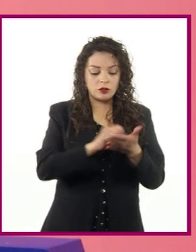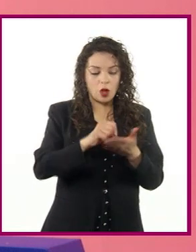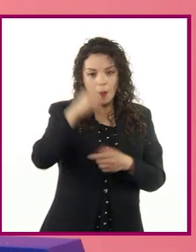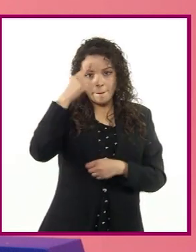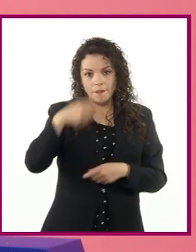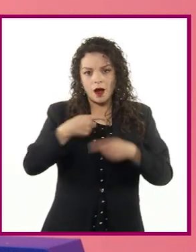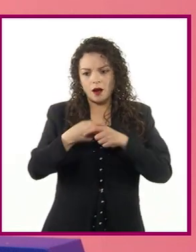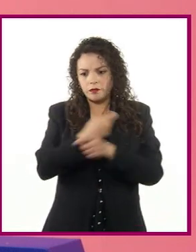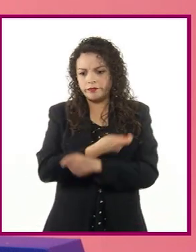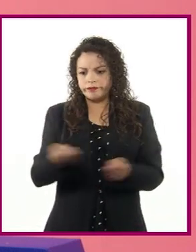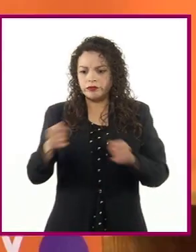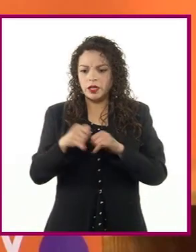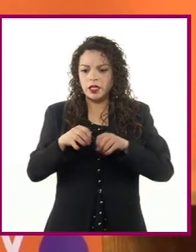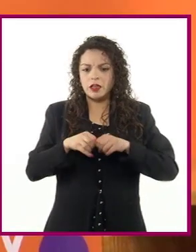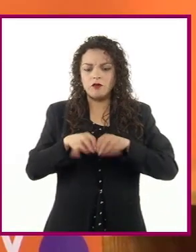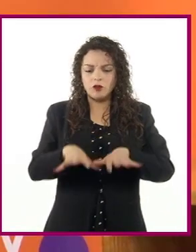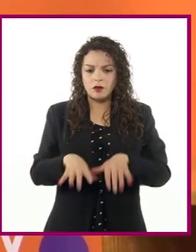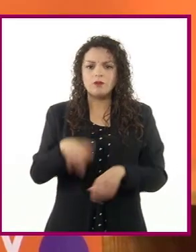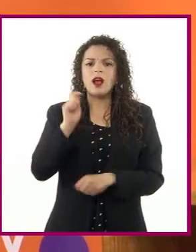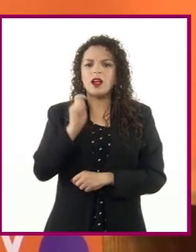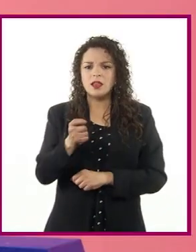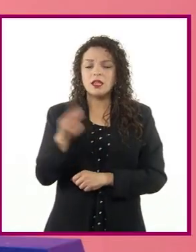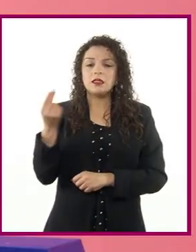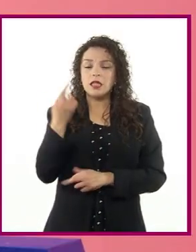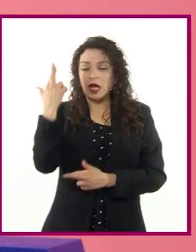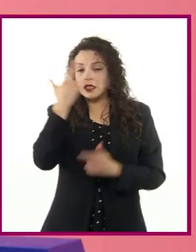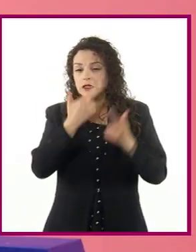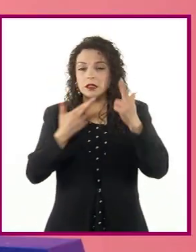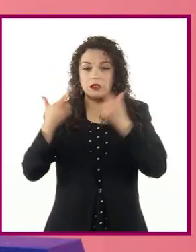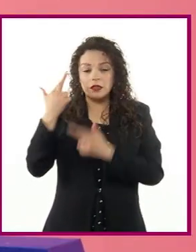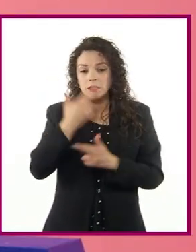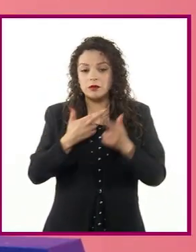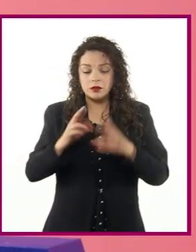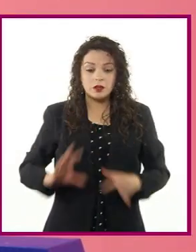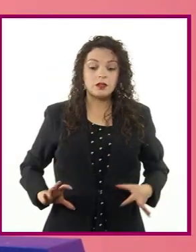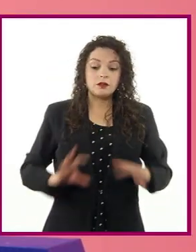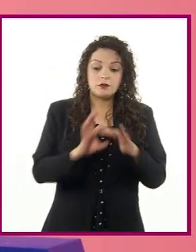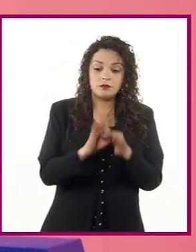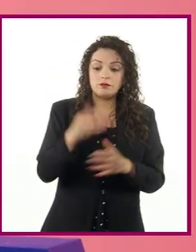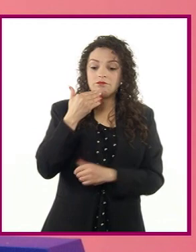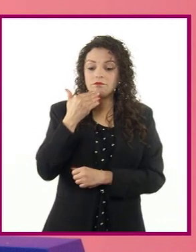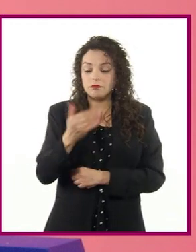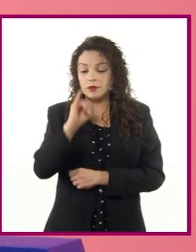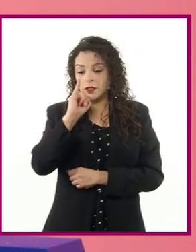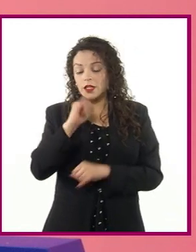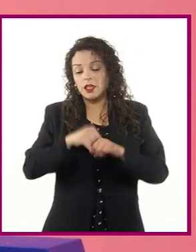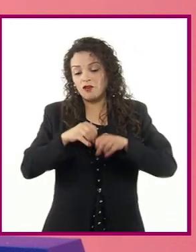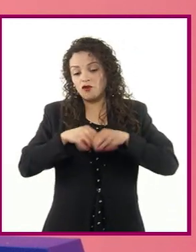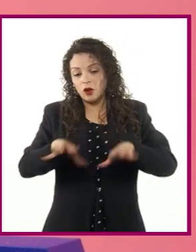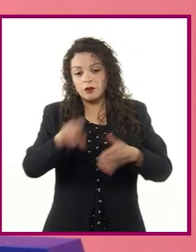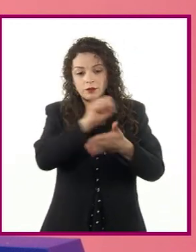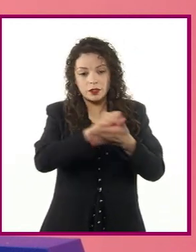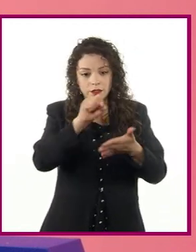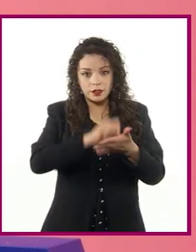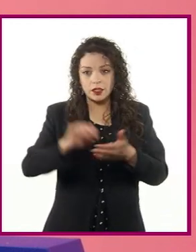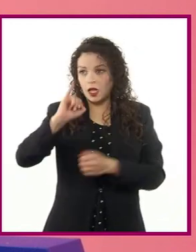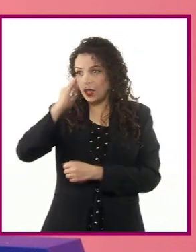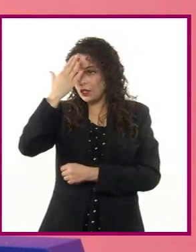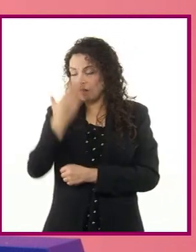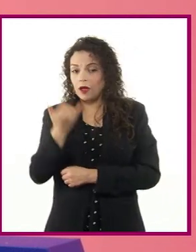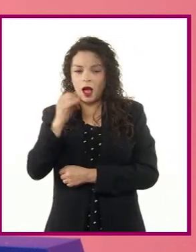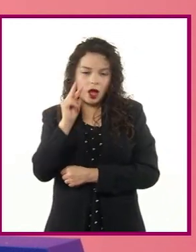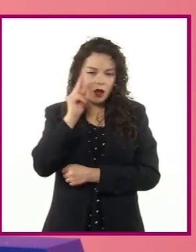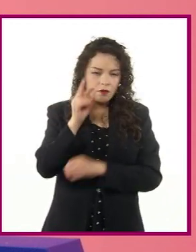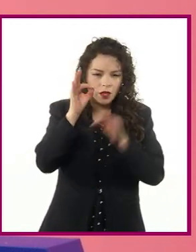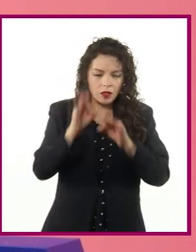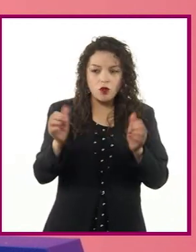información, cuyo propósito consiste en verificar correspondencia entre información textual, recursos gráficos y visuales